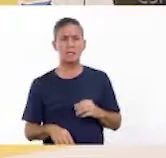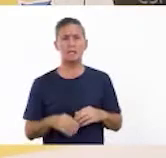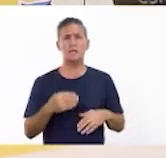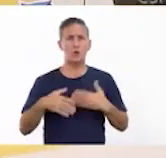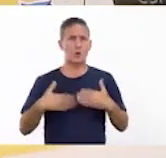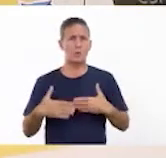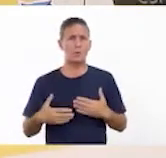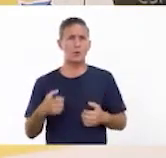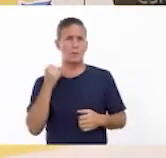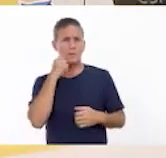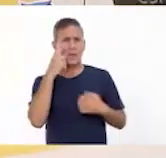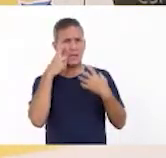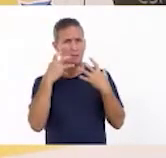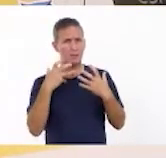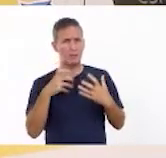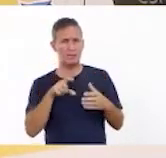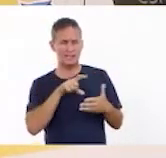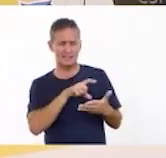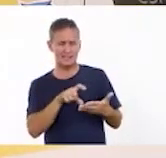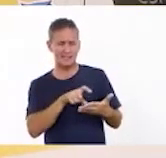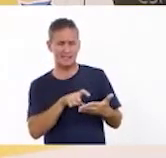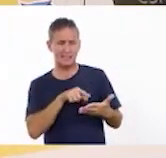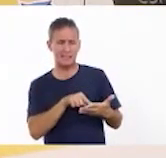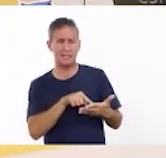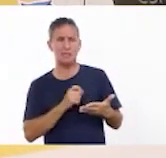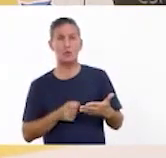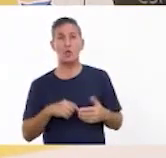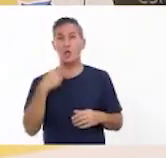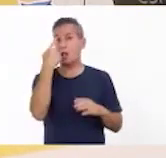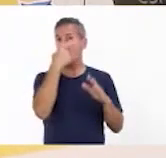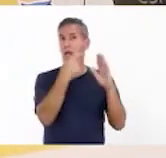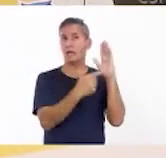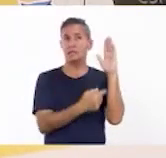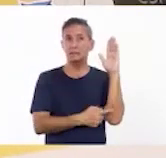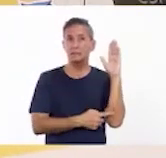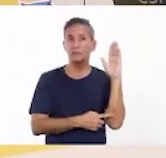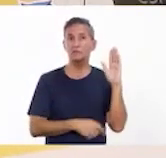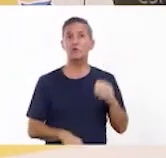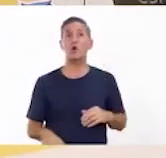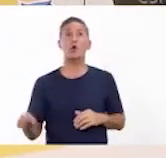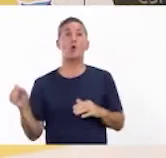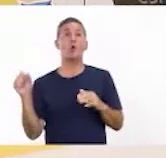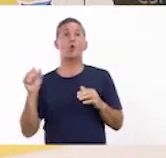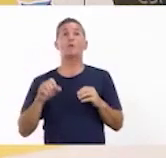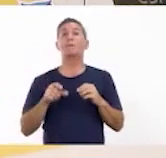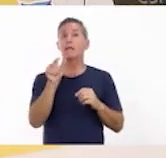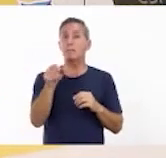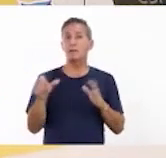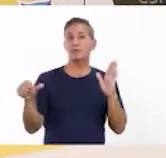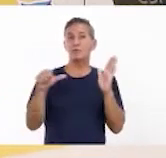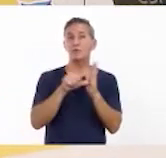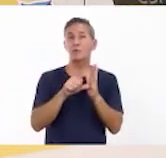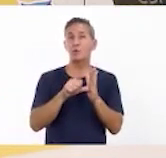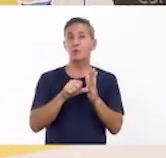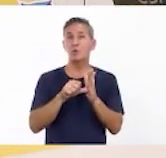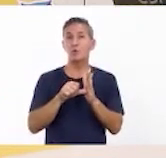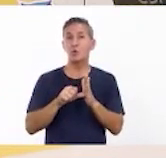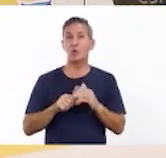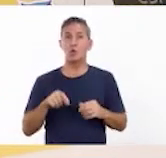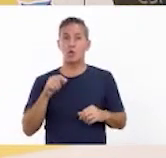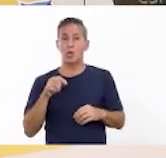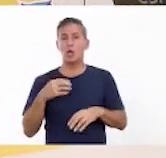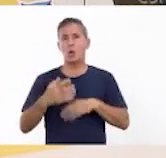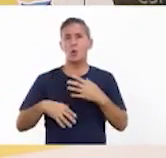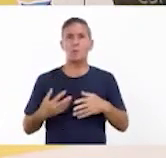en el texto. Ahora, la caracterización del personaje central, las razones que originan su